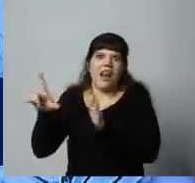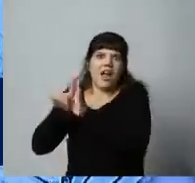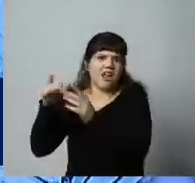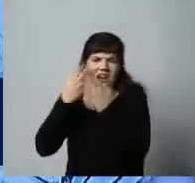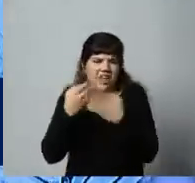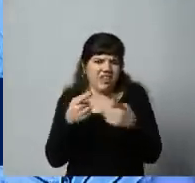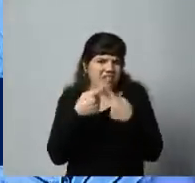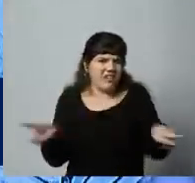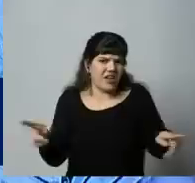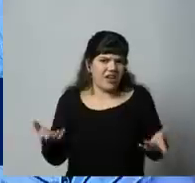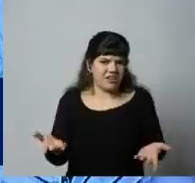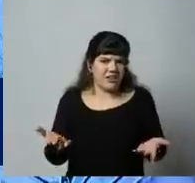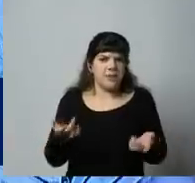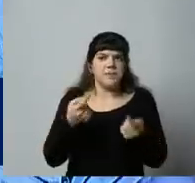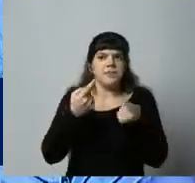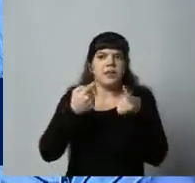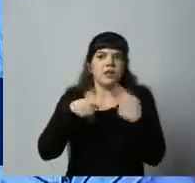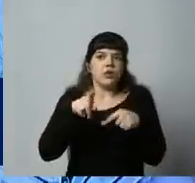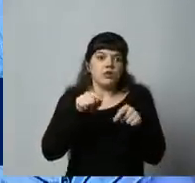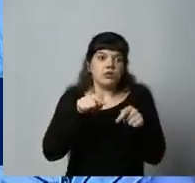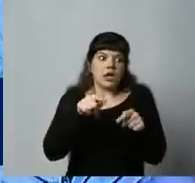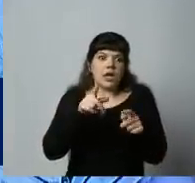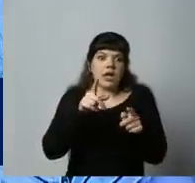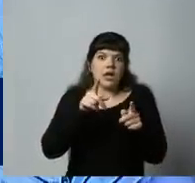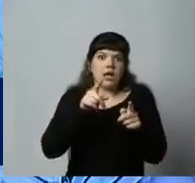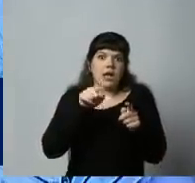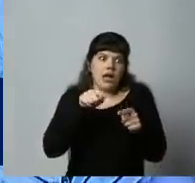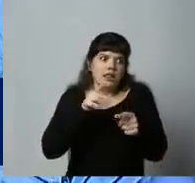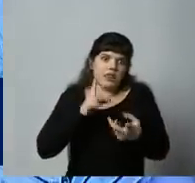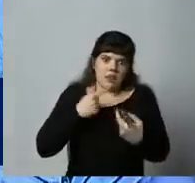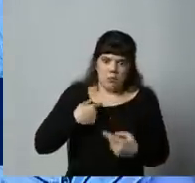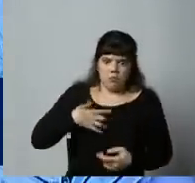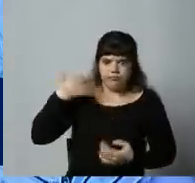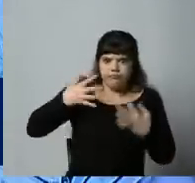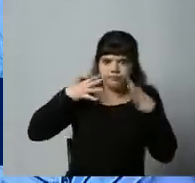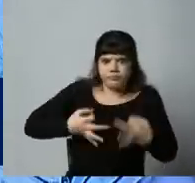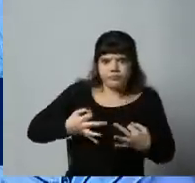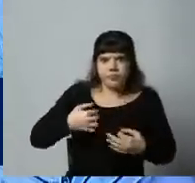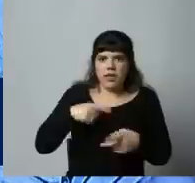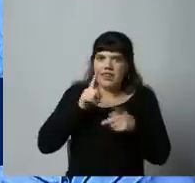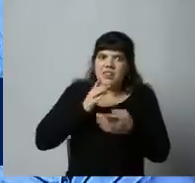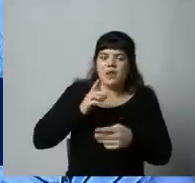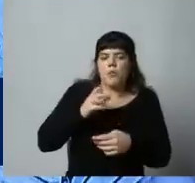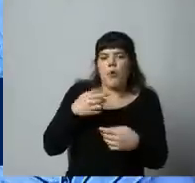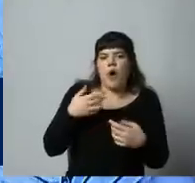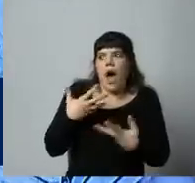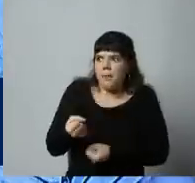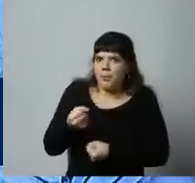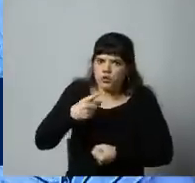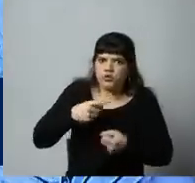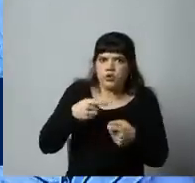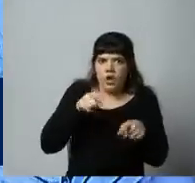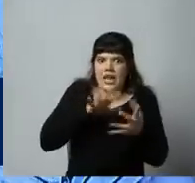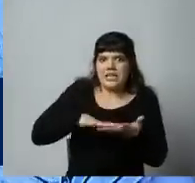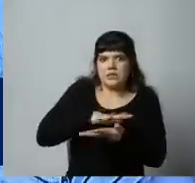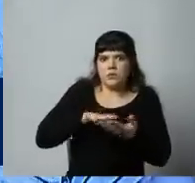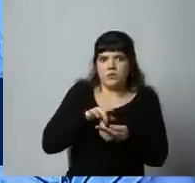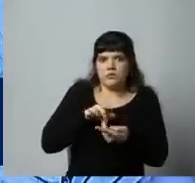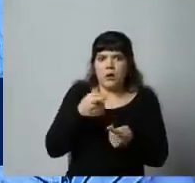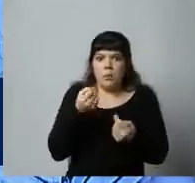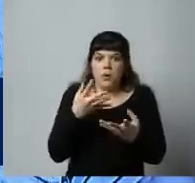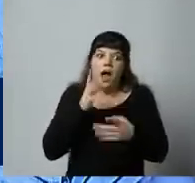cualquiera de ellos tienen que estar convencidos y tienen que defender esa institucionalidad Aunque en algunos casos sus fallos o sus